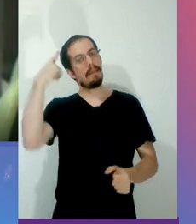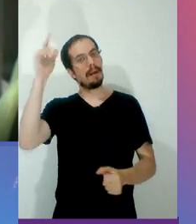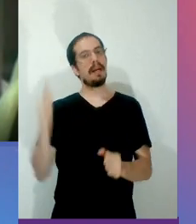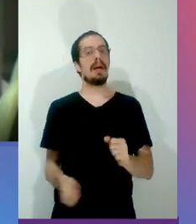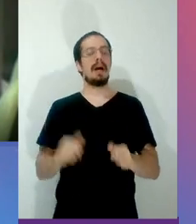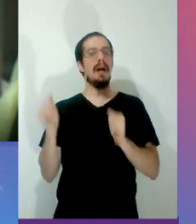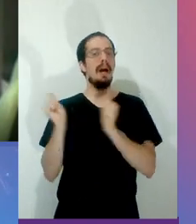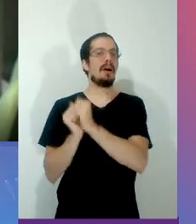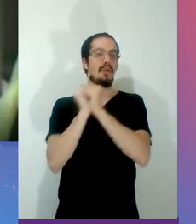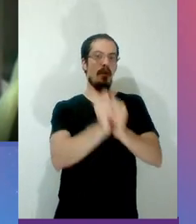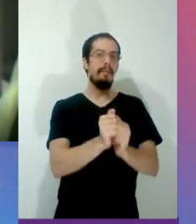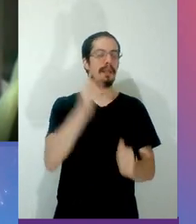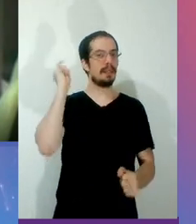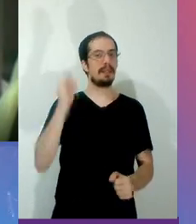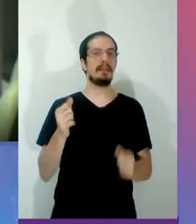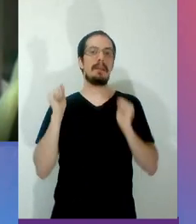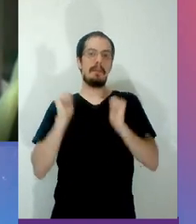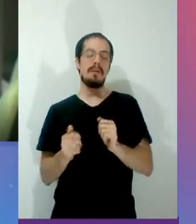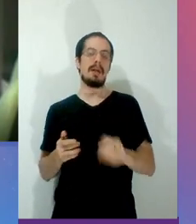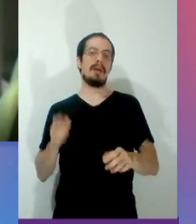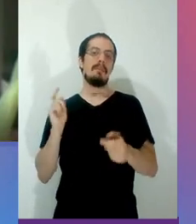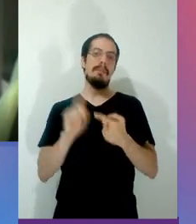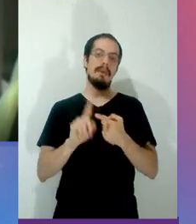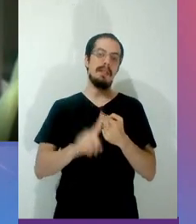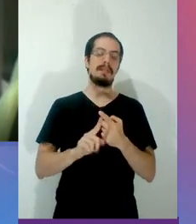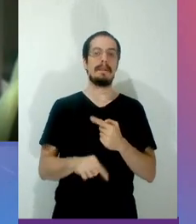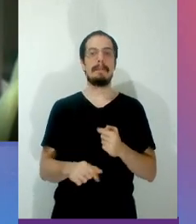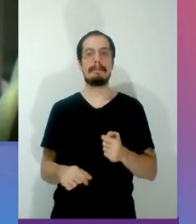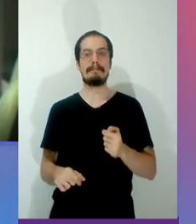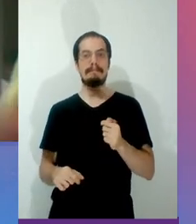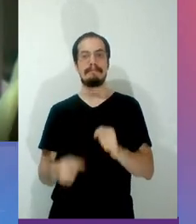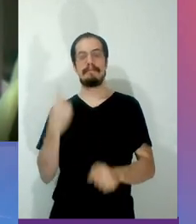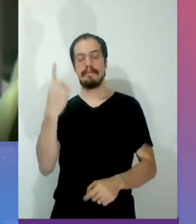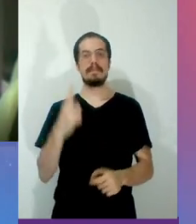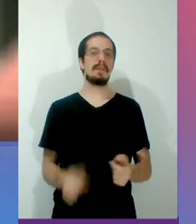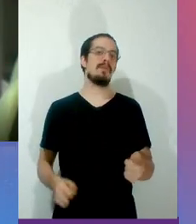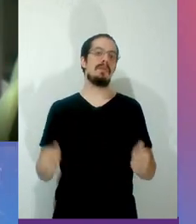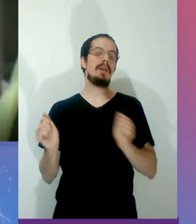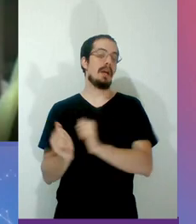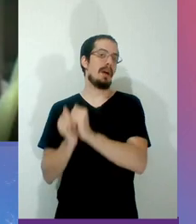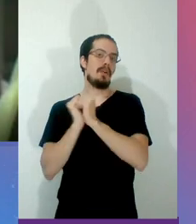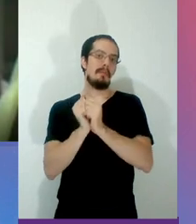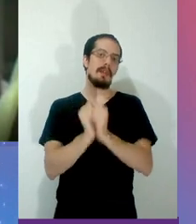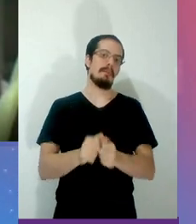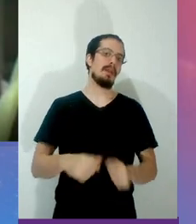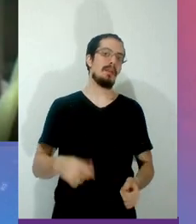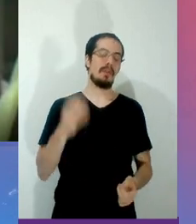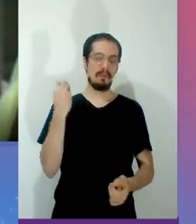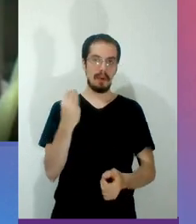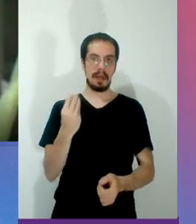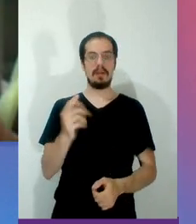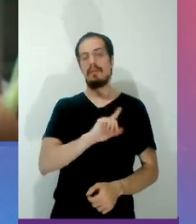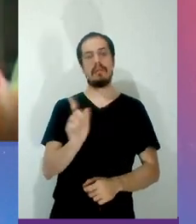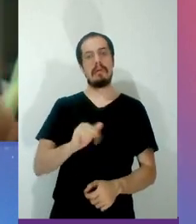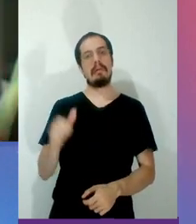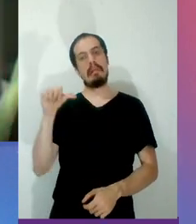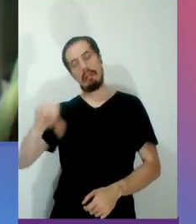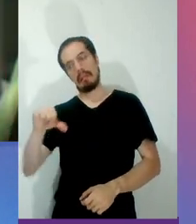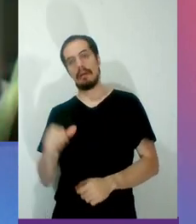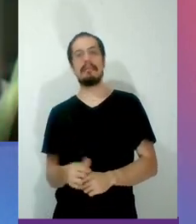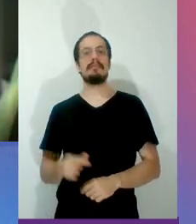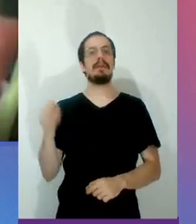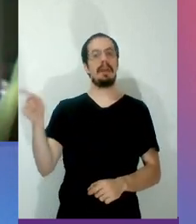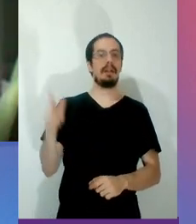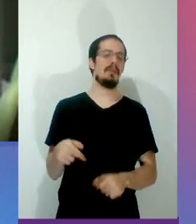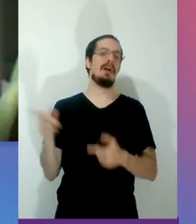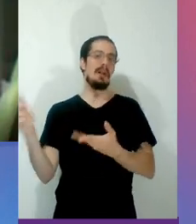para... Porque, claro, la ley dice así como un acompañamiento digno, entonces les dicen así como no es digno lo que te